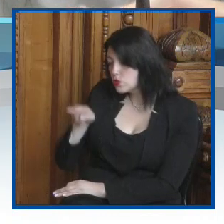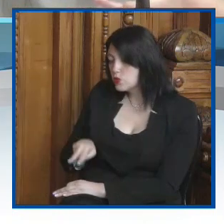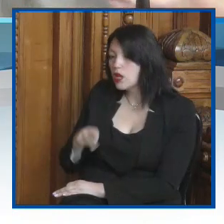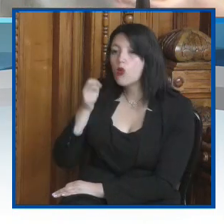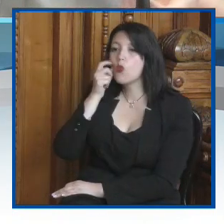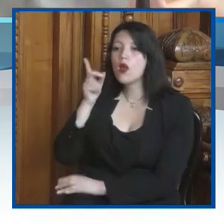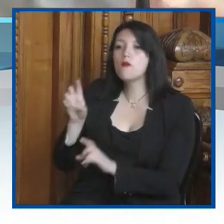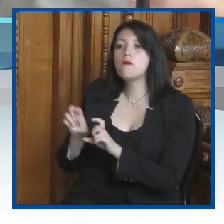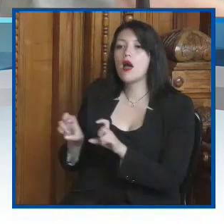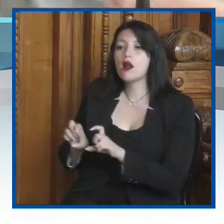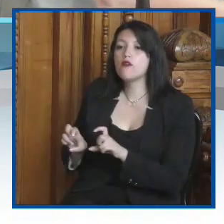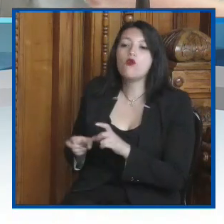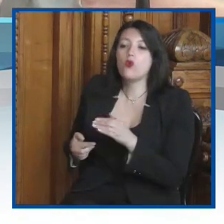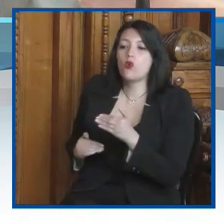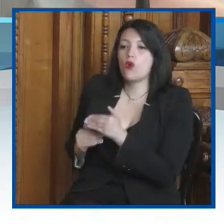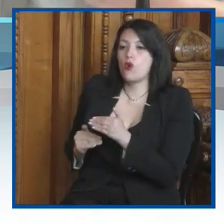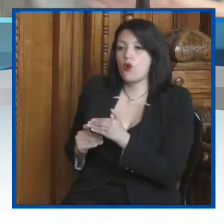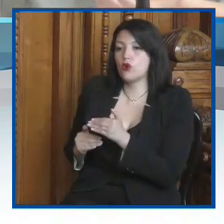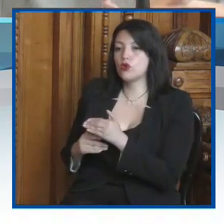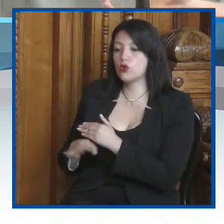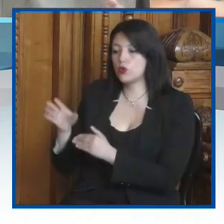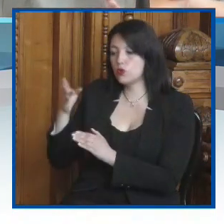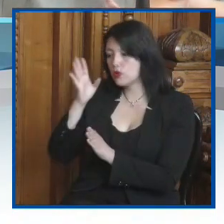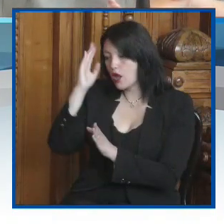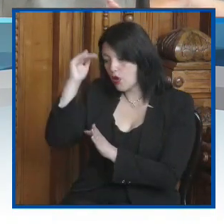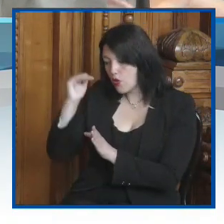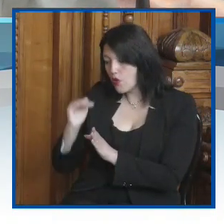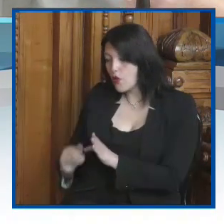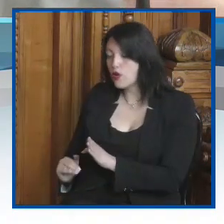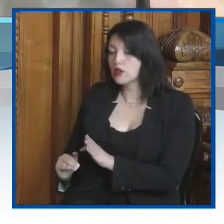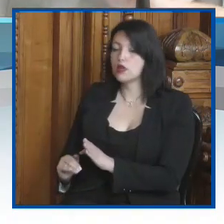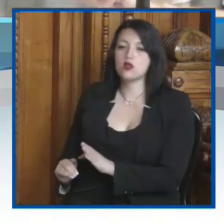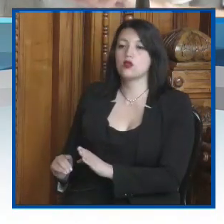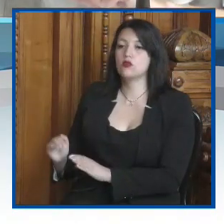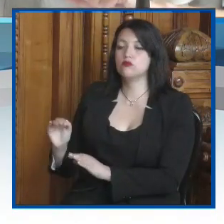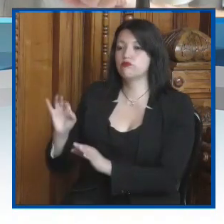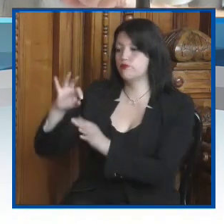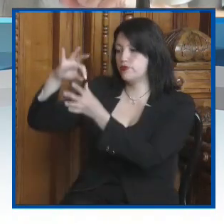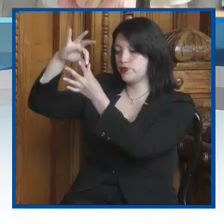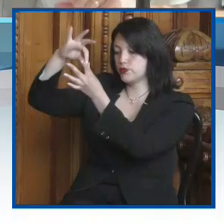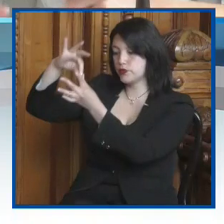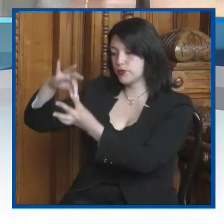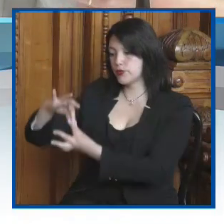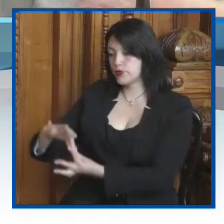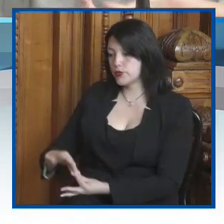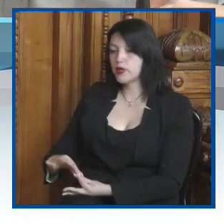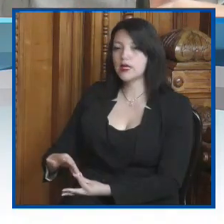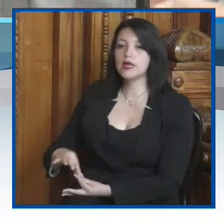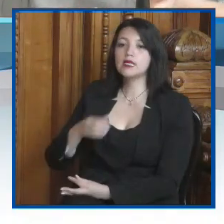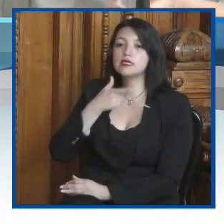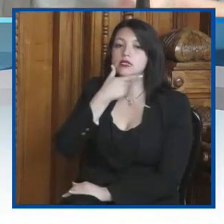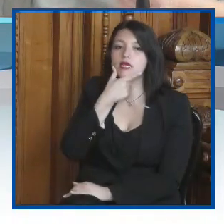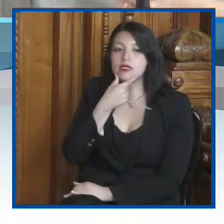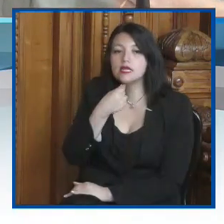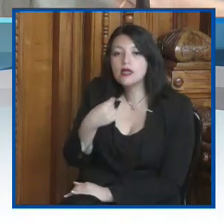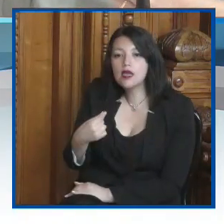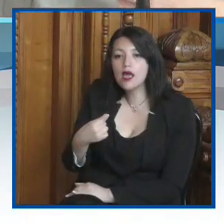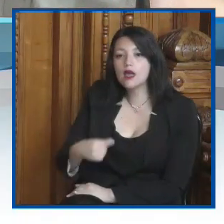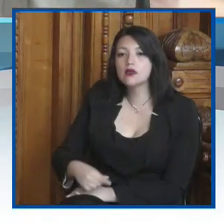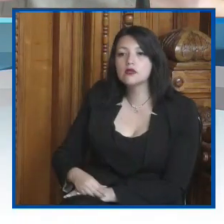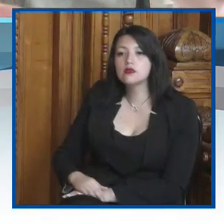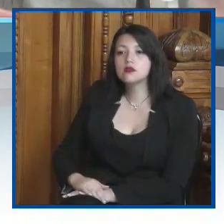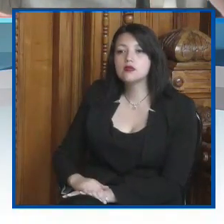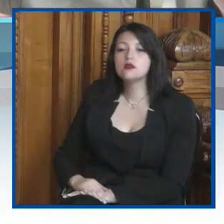sean cortos, que haya un orden y una sintaxis lógica, que haya sencillez expositora en la